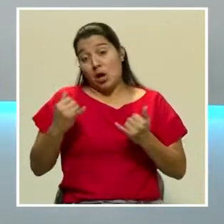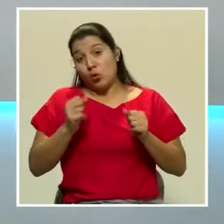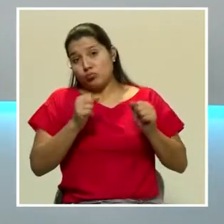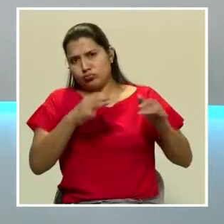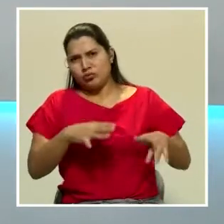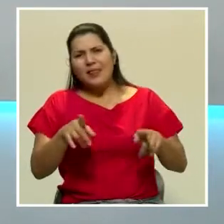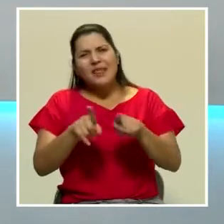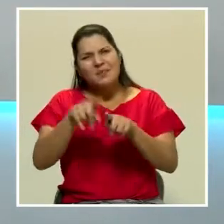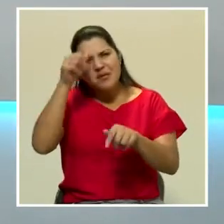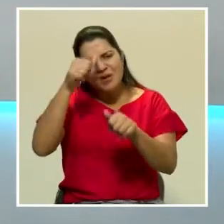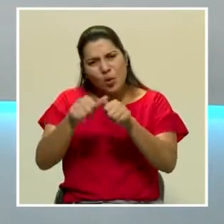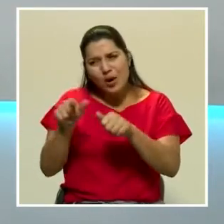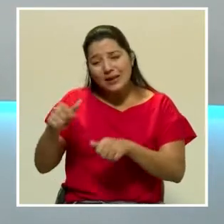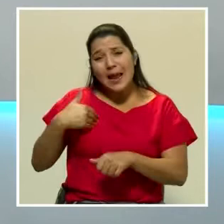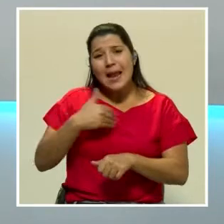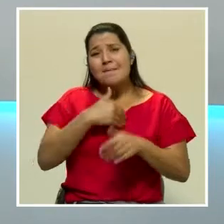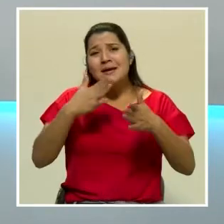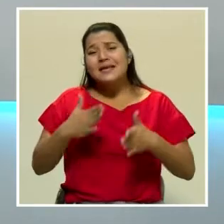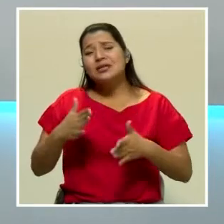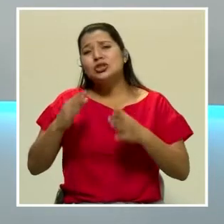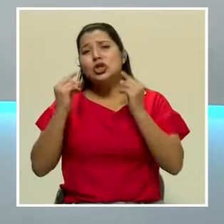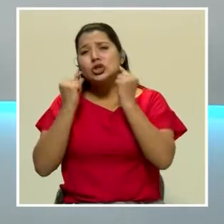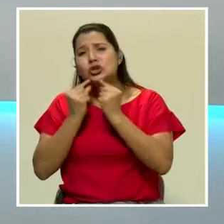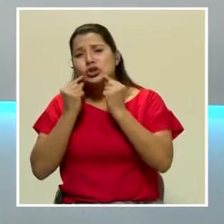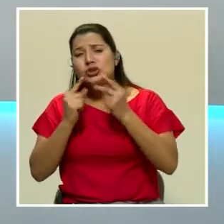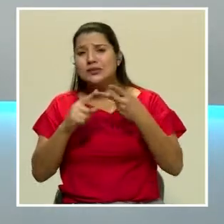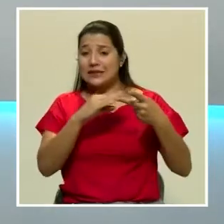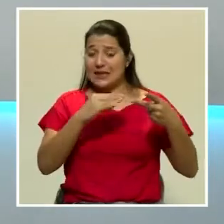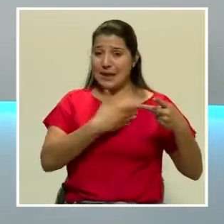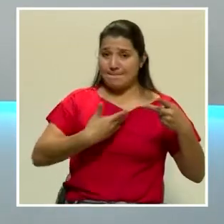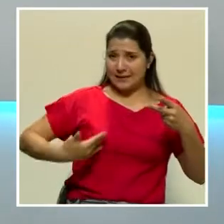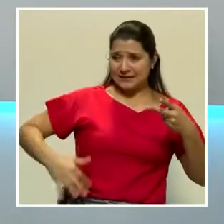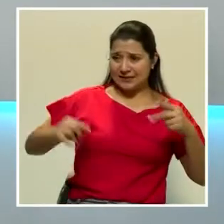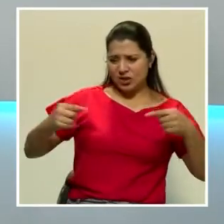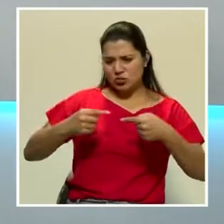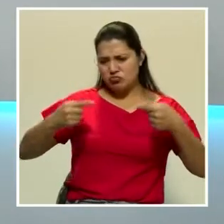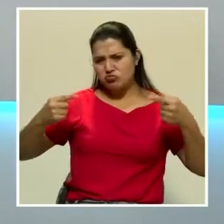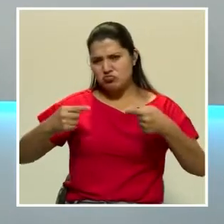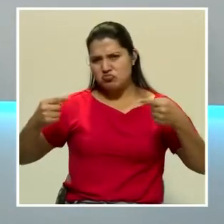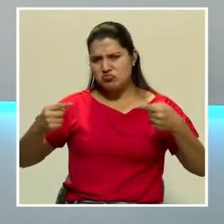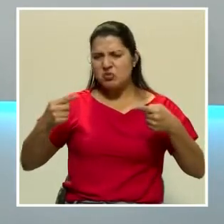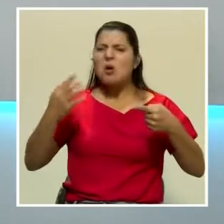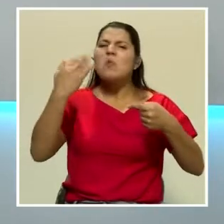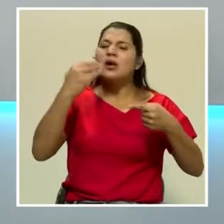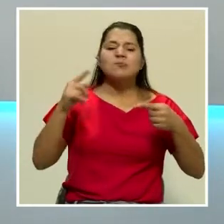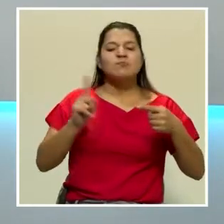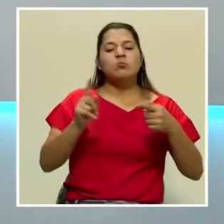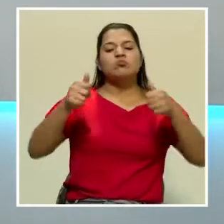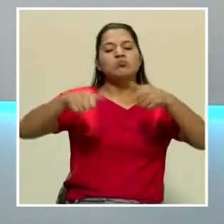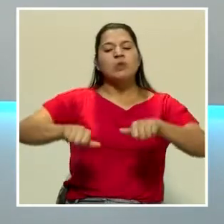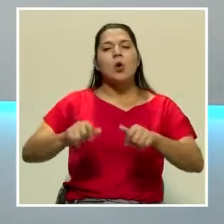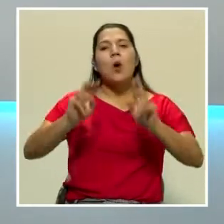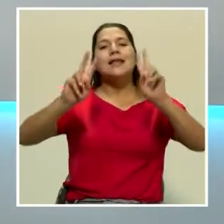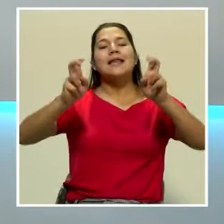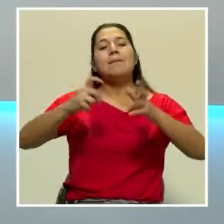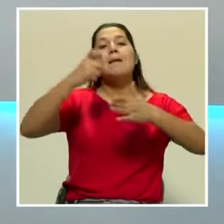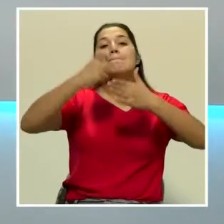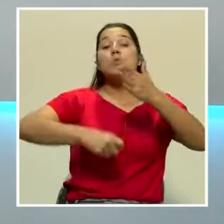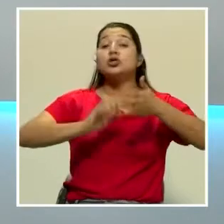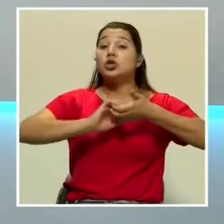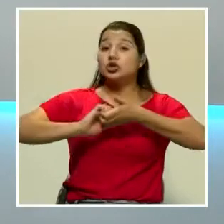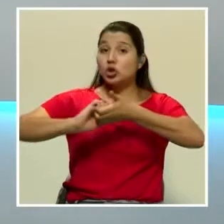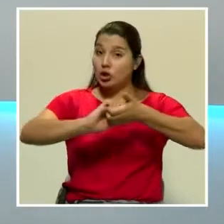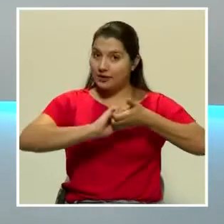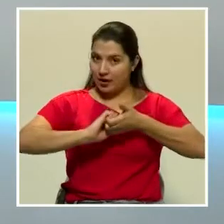ministro Chávez y también el presidente de la República por el impuesto solidario que querían aplicar también a los trabajadores. Estos son parte